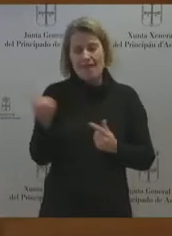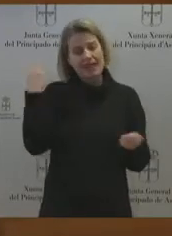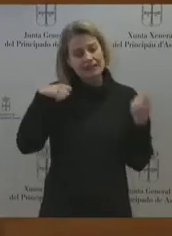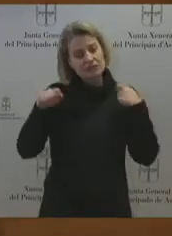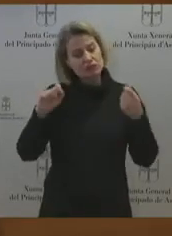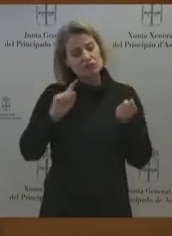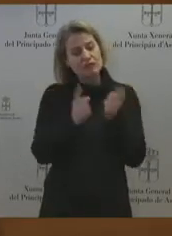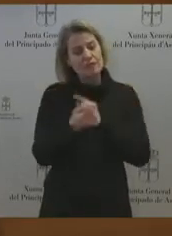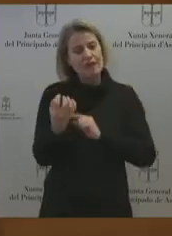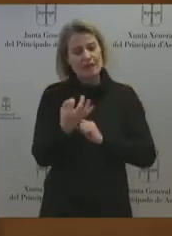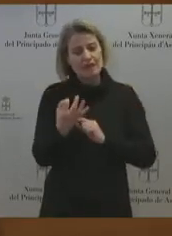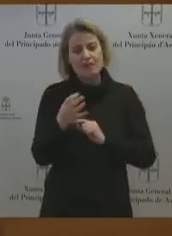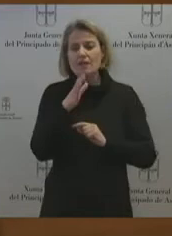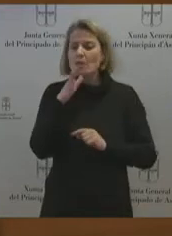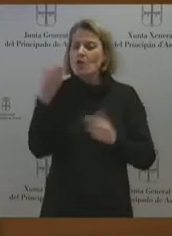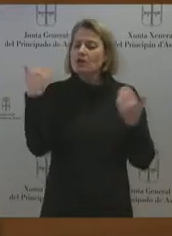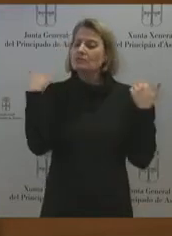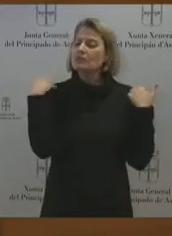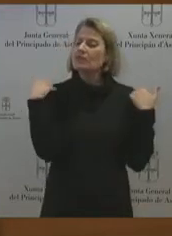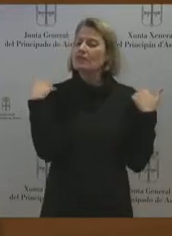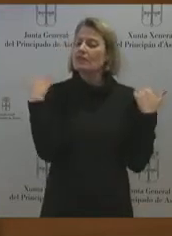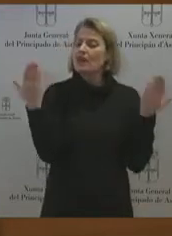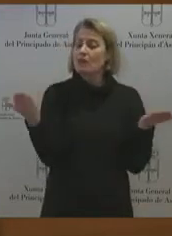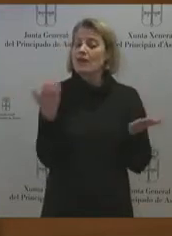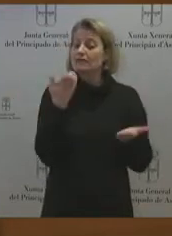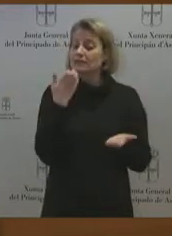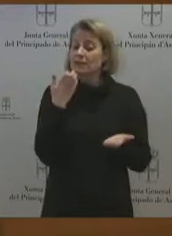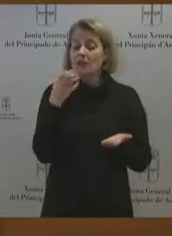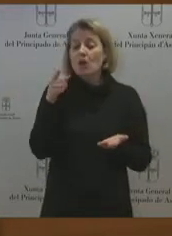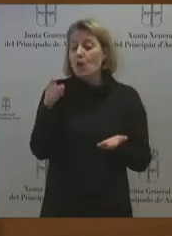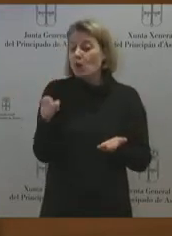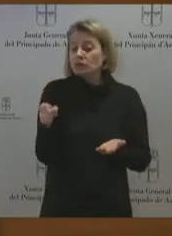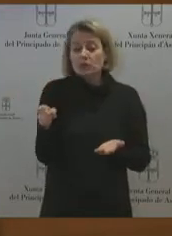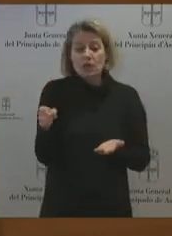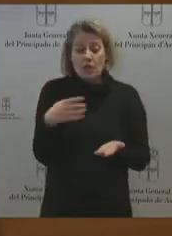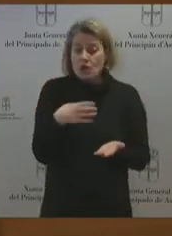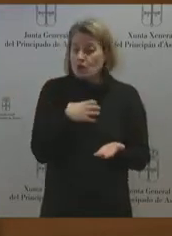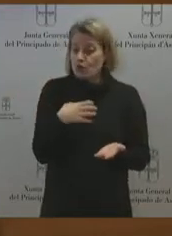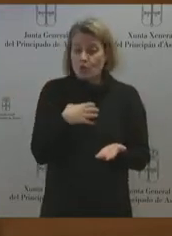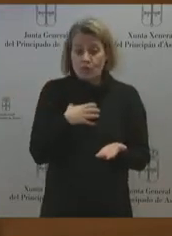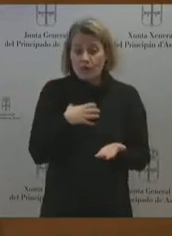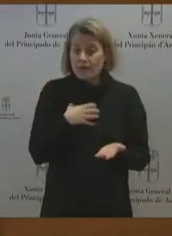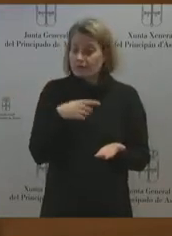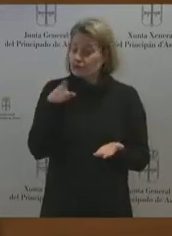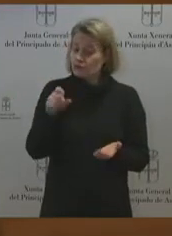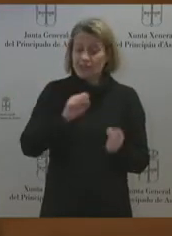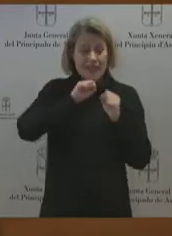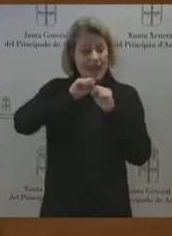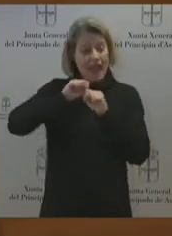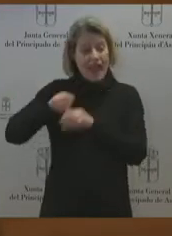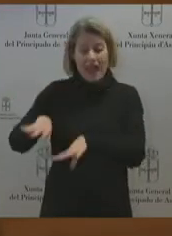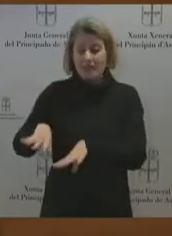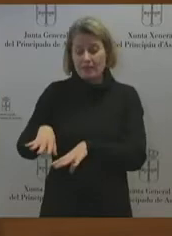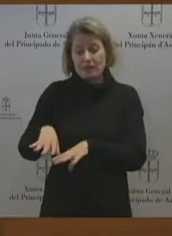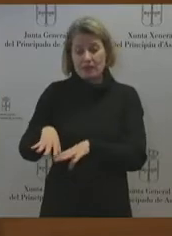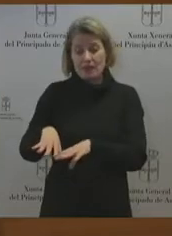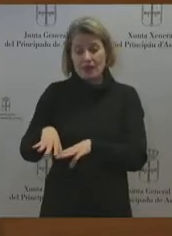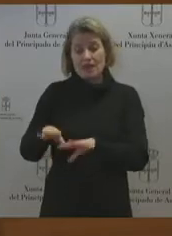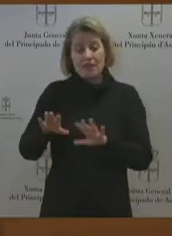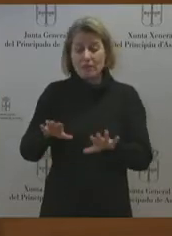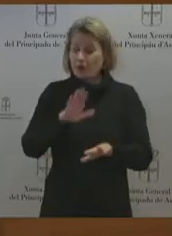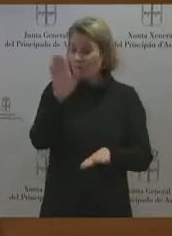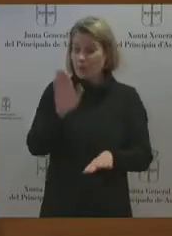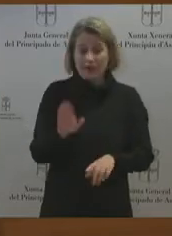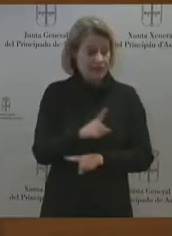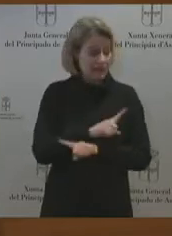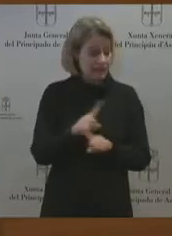dimisión inmediatamente. Como parece que no lo va a hacer, porque tampoco parece que le vaya a dar usted una alternativa a su Gobierno, darle una oportunidad al Gobierno